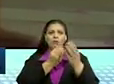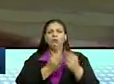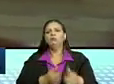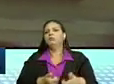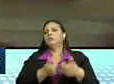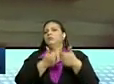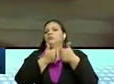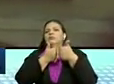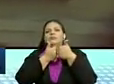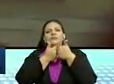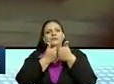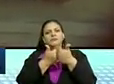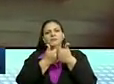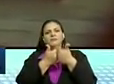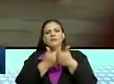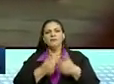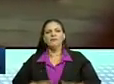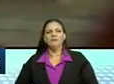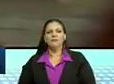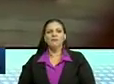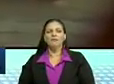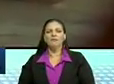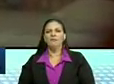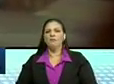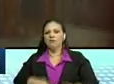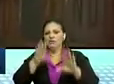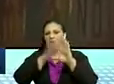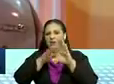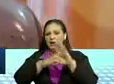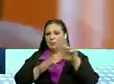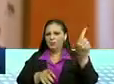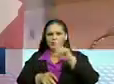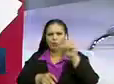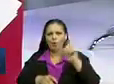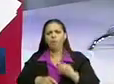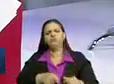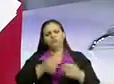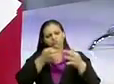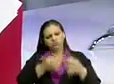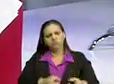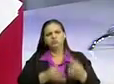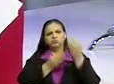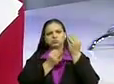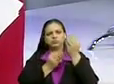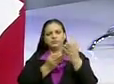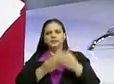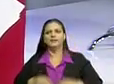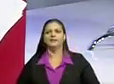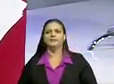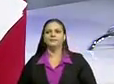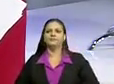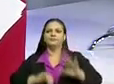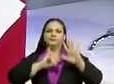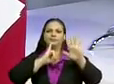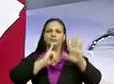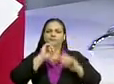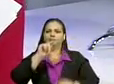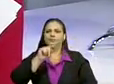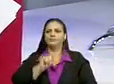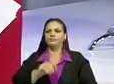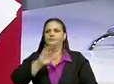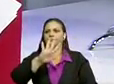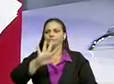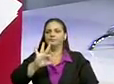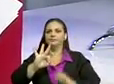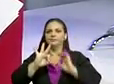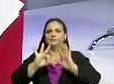bien, que usted no es sapo, usted es un ciudadano. 6:58, y hablando de infraganti, vamos, el señor productor